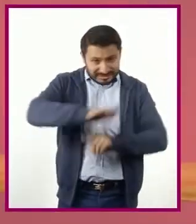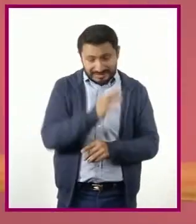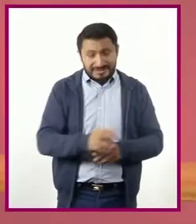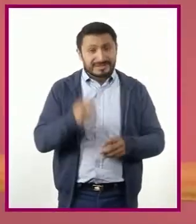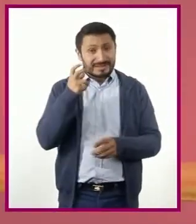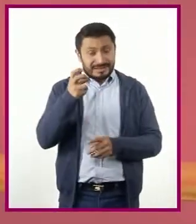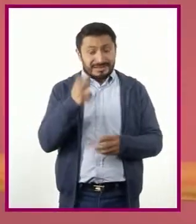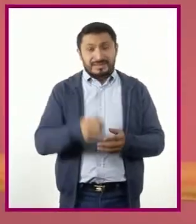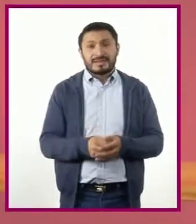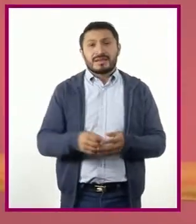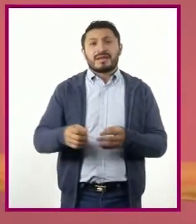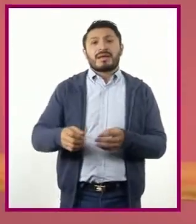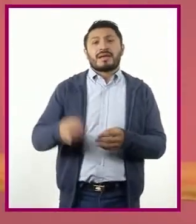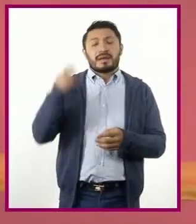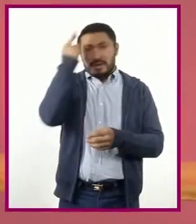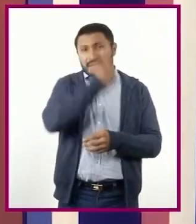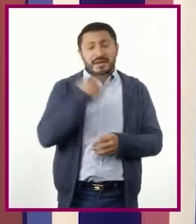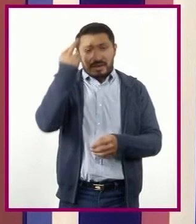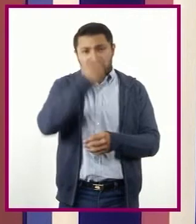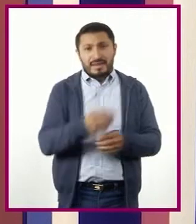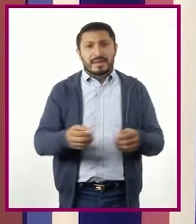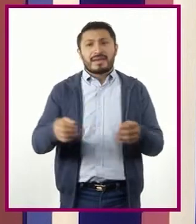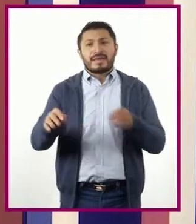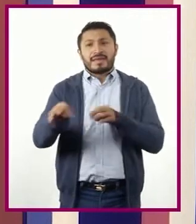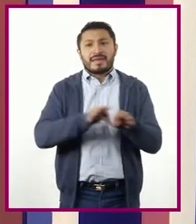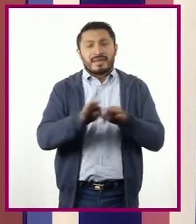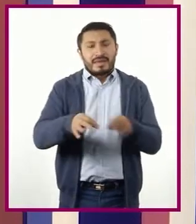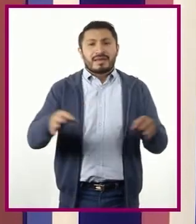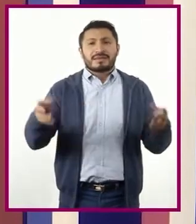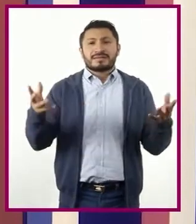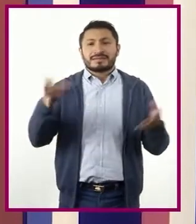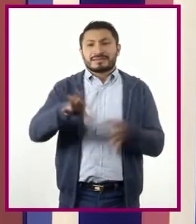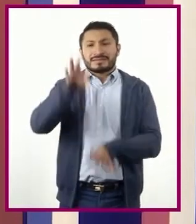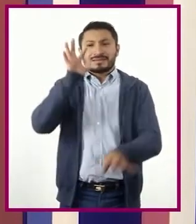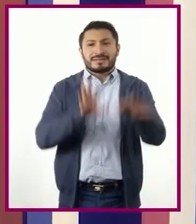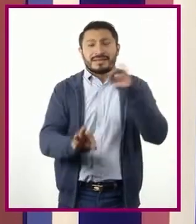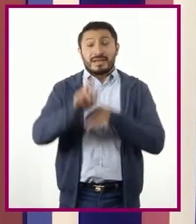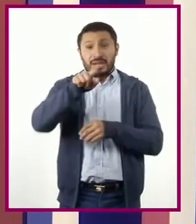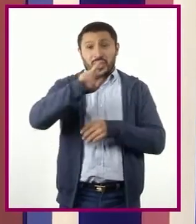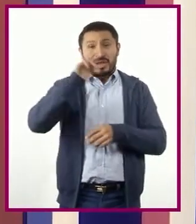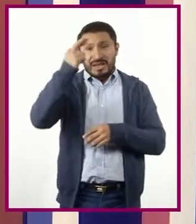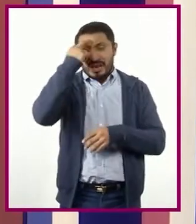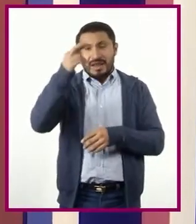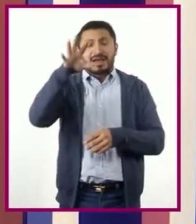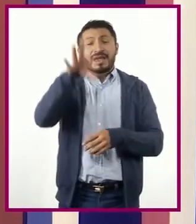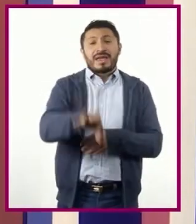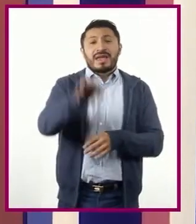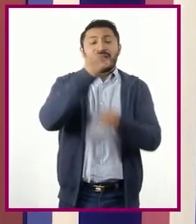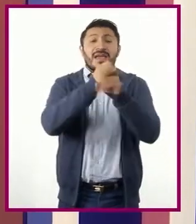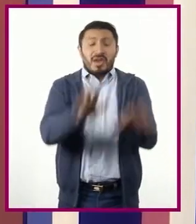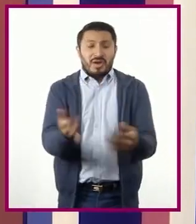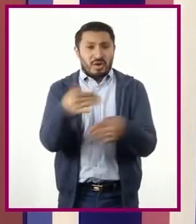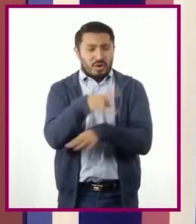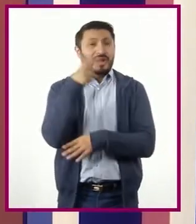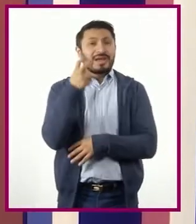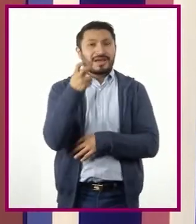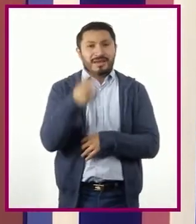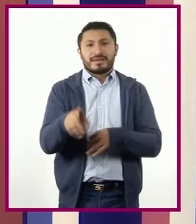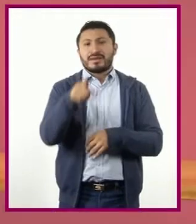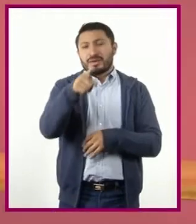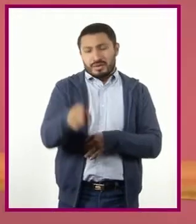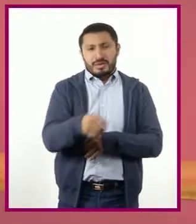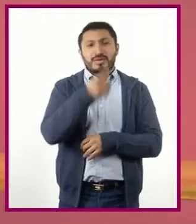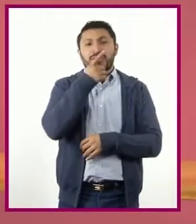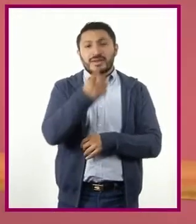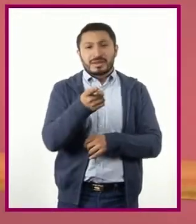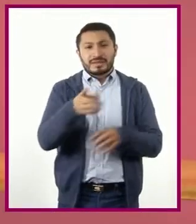del análisis de los fragmentos de las obras que seleccionemos. Recuerden que para encontrar información sobre el Renacimiento pueden